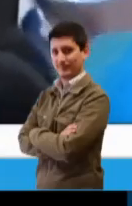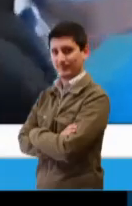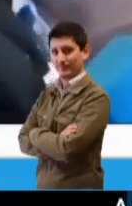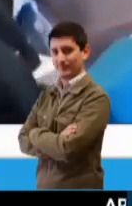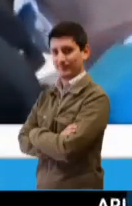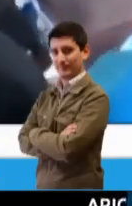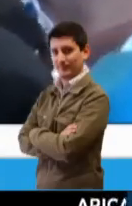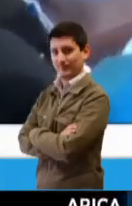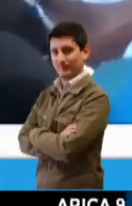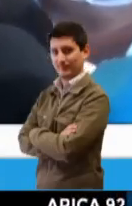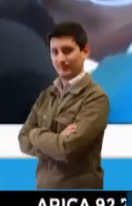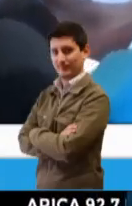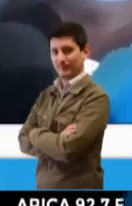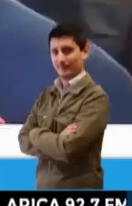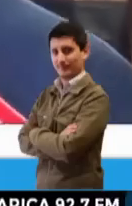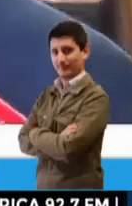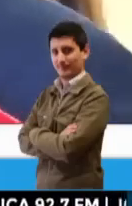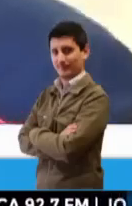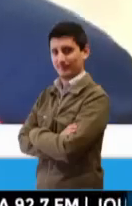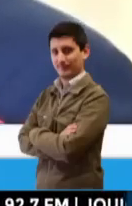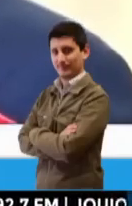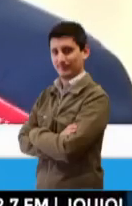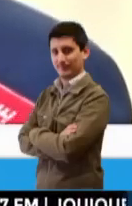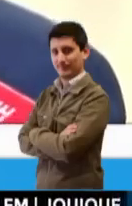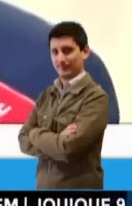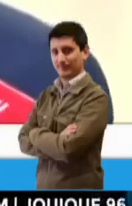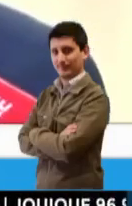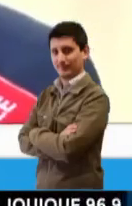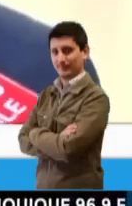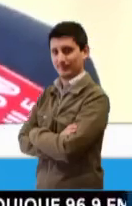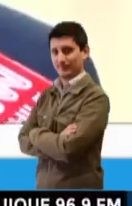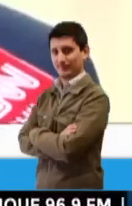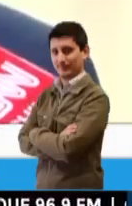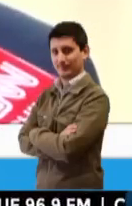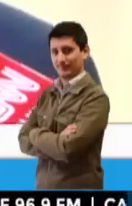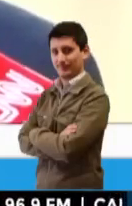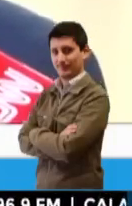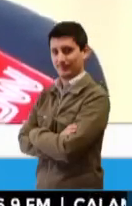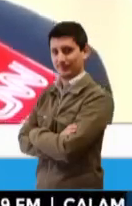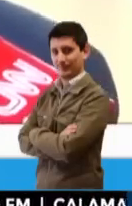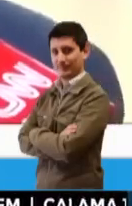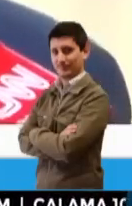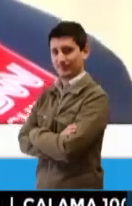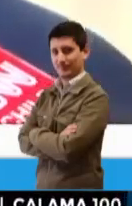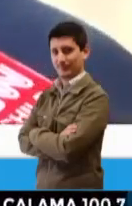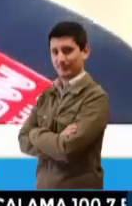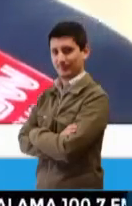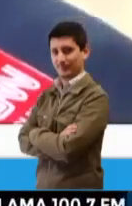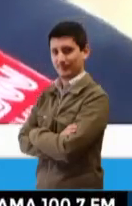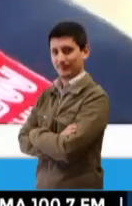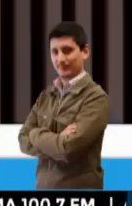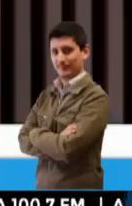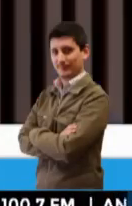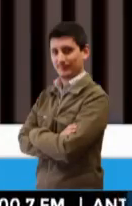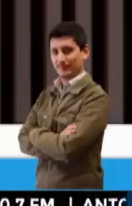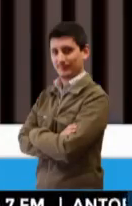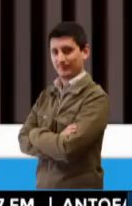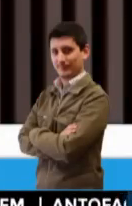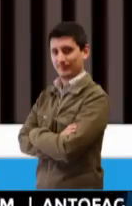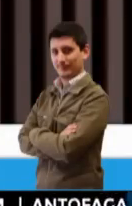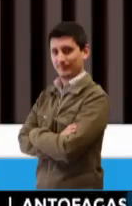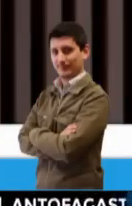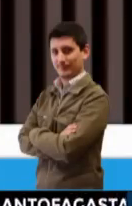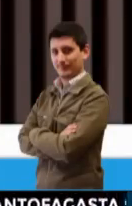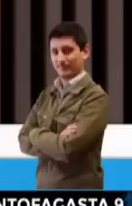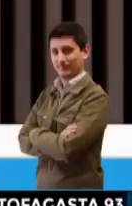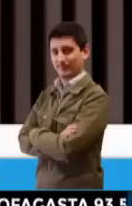que llegasen a tener distintas preguntas, contestar donde sea las preguntas referidas a este caso. Yo estoy con mucha tranquilidad. Si es que algún funcionario